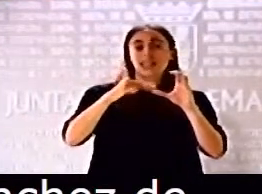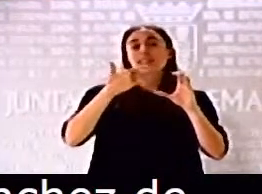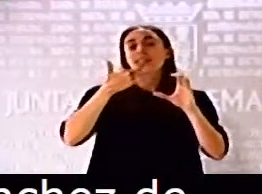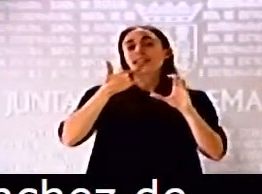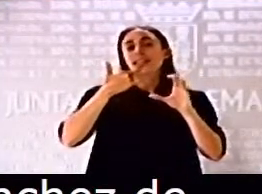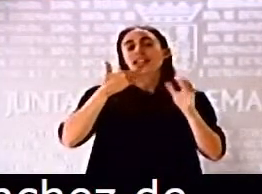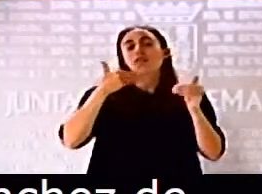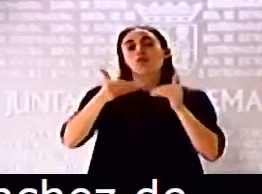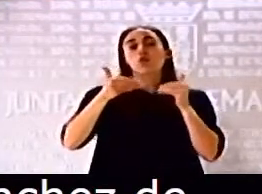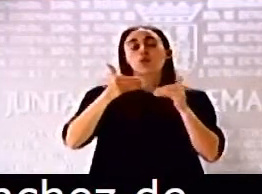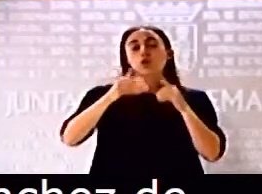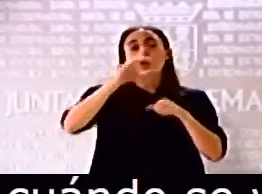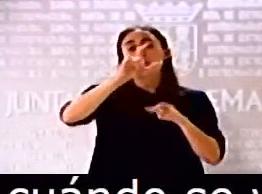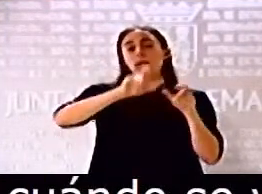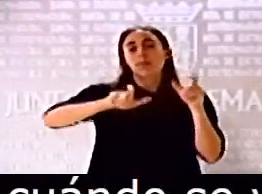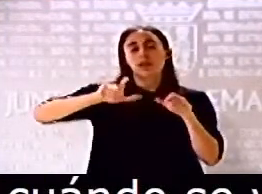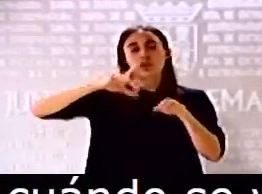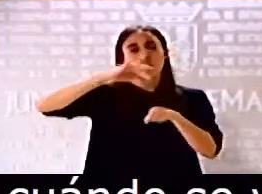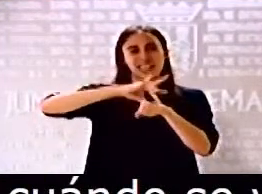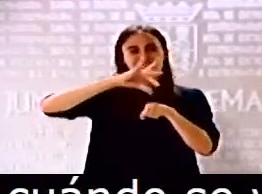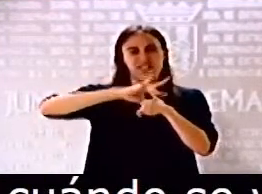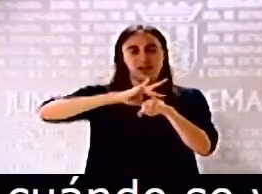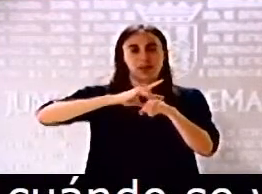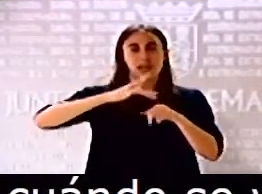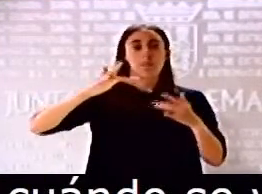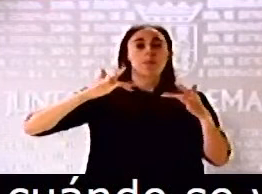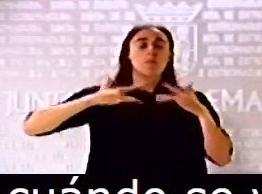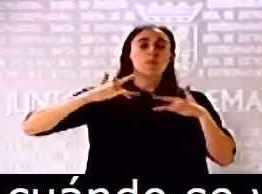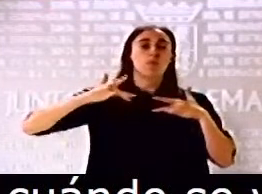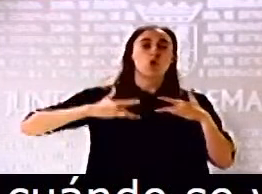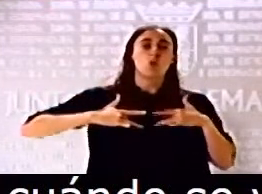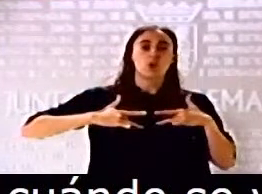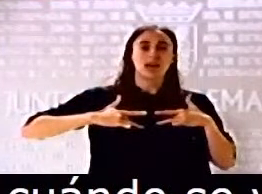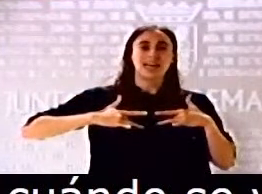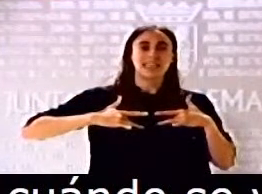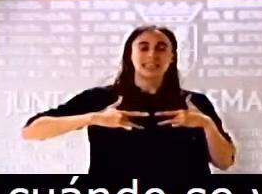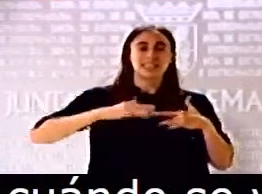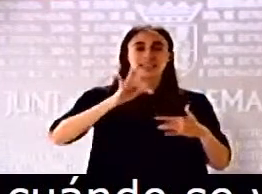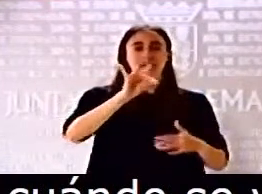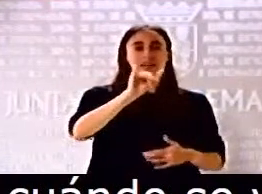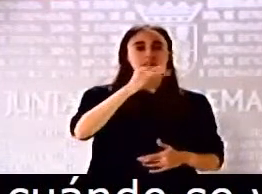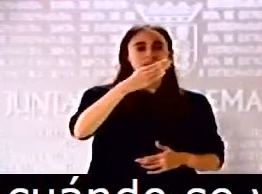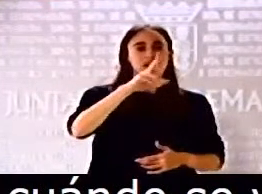enfermedades pulmonares como fibrosis quística? Cuando le toque por la edad.